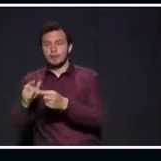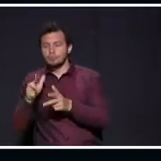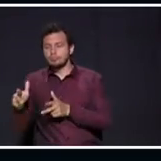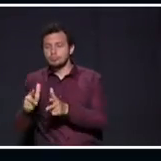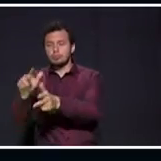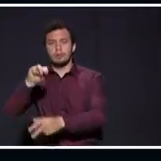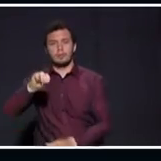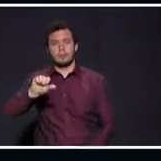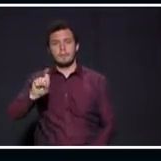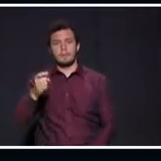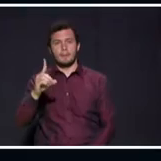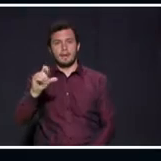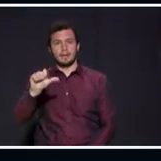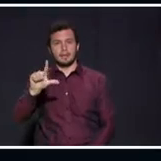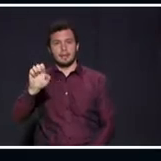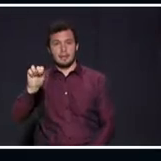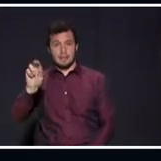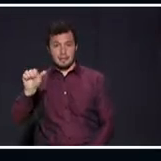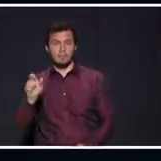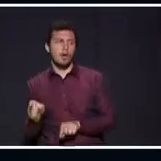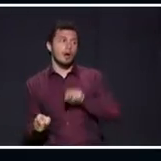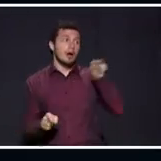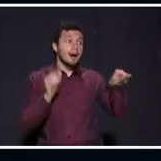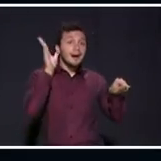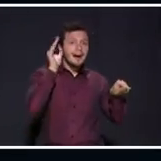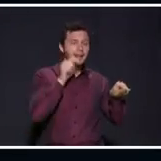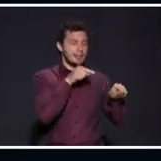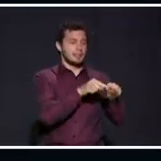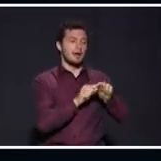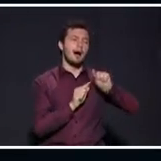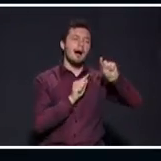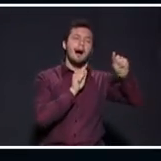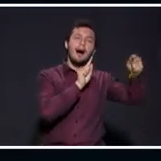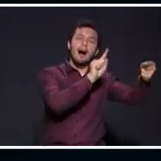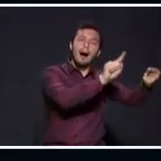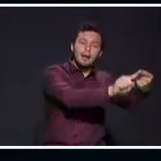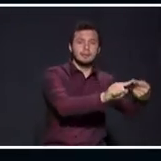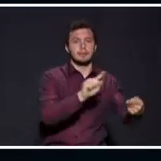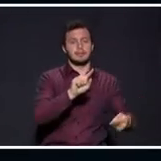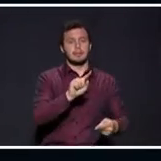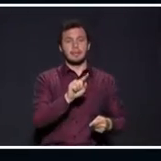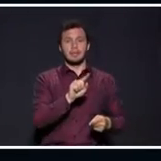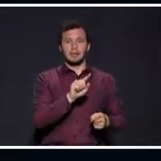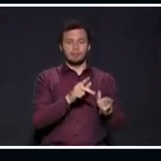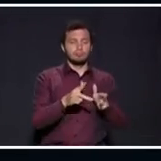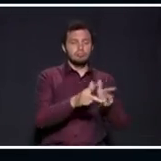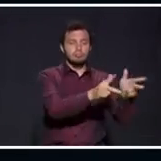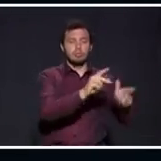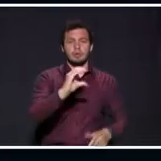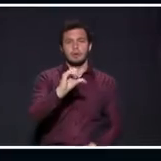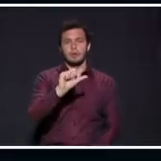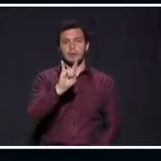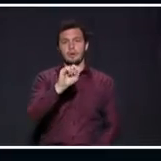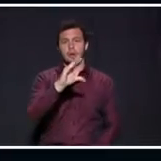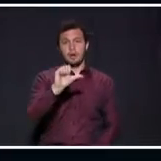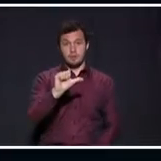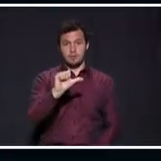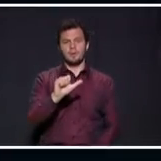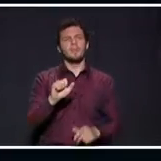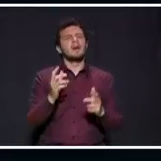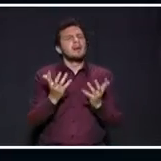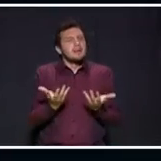caldas al río cauca antioquia tiene que impactar en los próximos cuatro años a cuatro millones de antioqueños que viven en el área